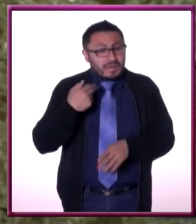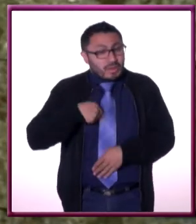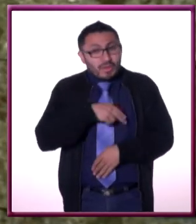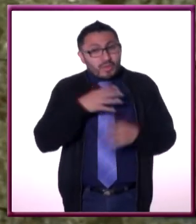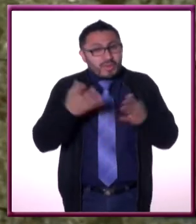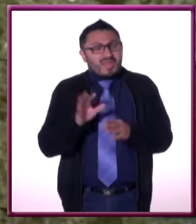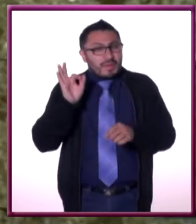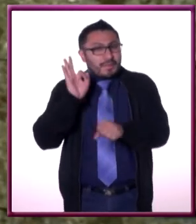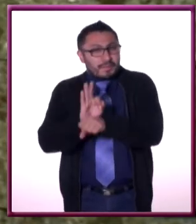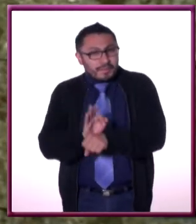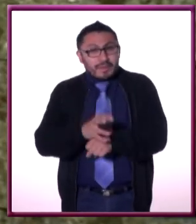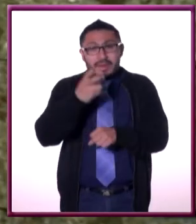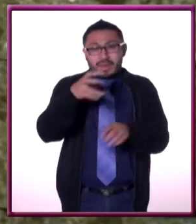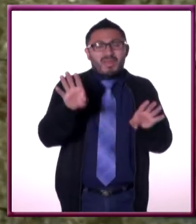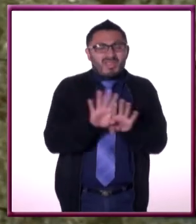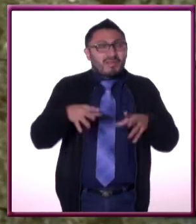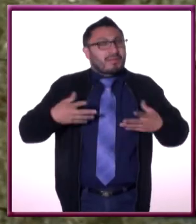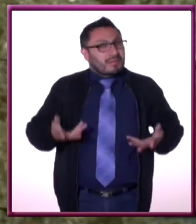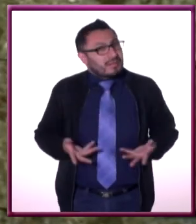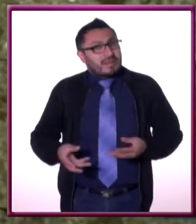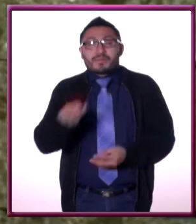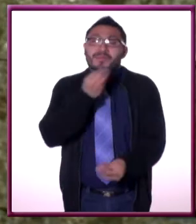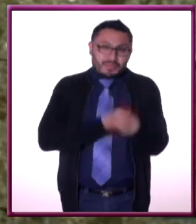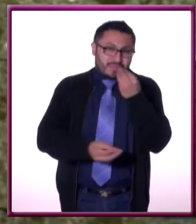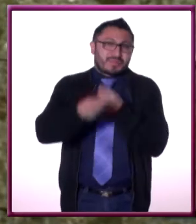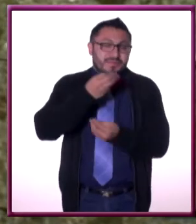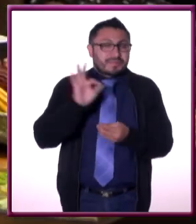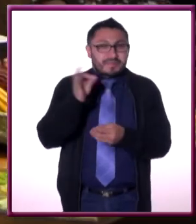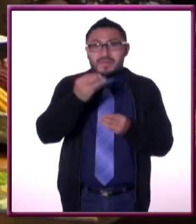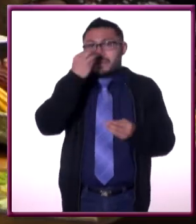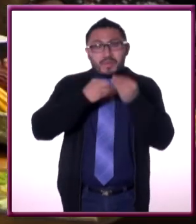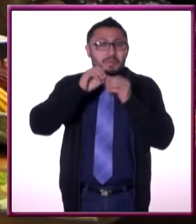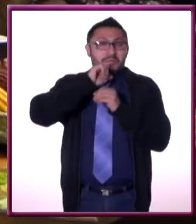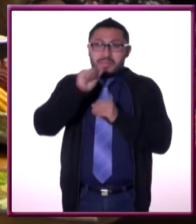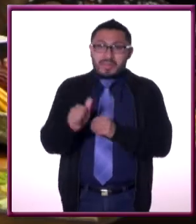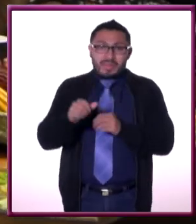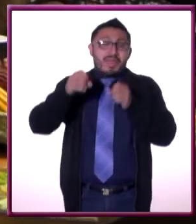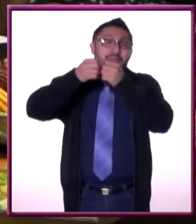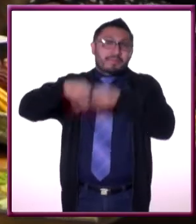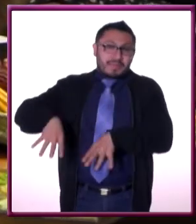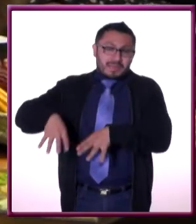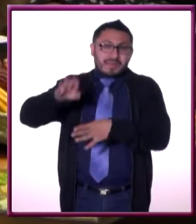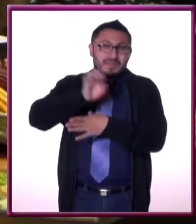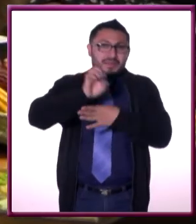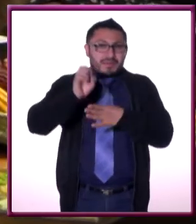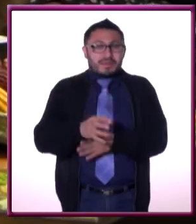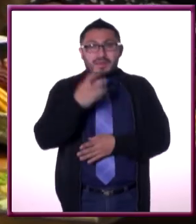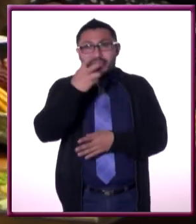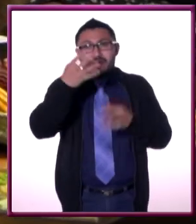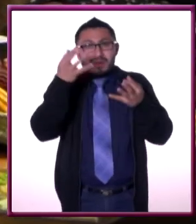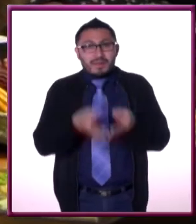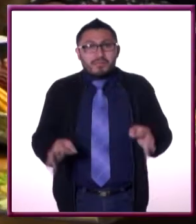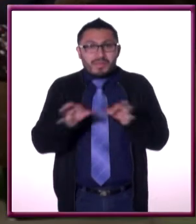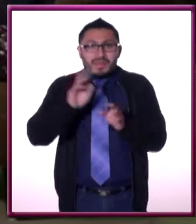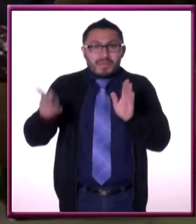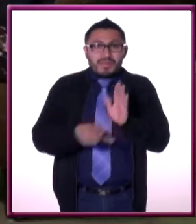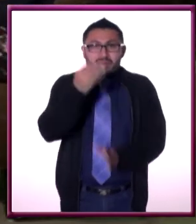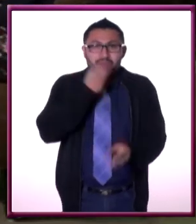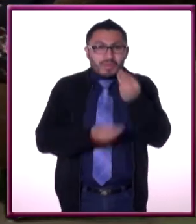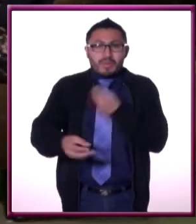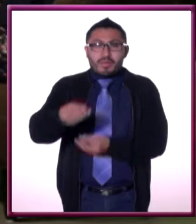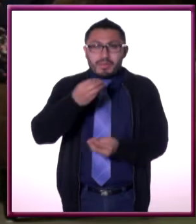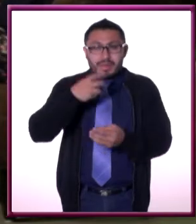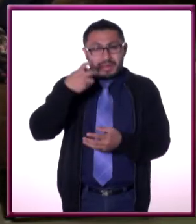para conservarla. ¿Y esto cómo se conserva? Comiéndolo. Si lo dejamos de comer, se pierde, ¿no? Entonces es justo volver a consumir